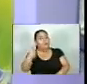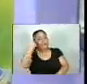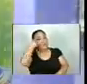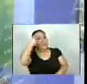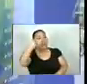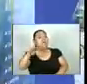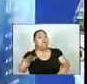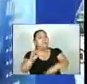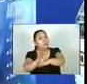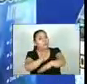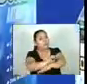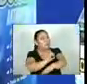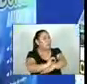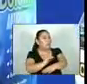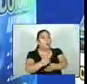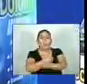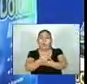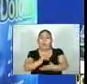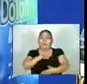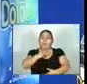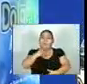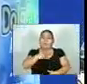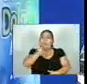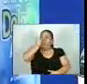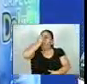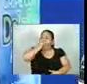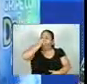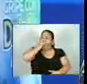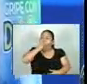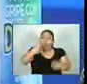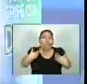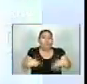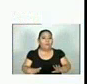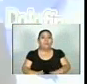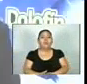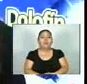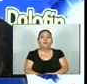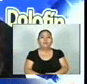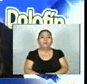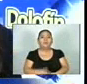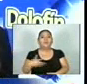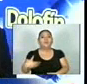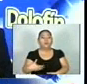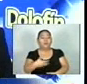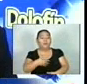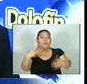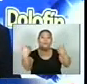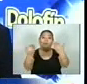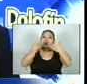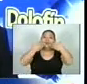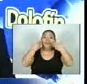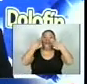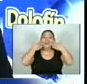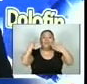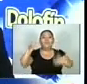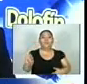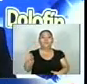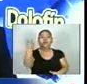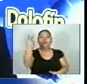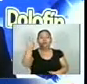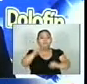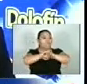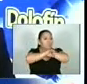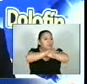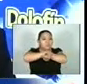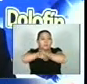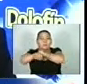recomendada para aliviar todos los síntomas de la gripe y resfriado común. Estamos súper emocionados de este nuevo lanzamiento